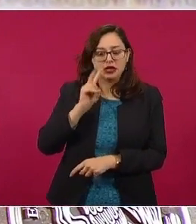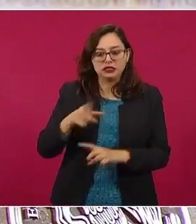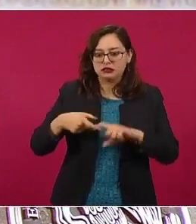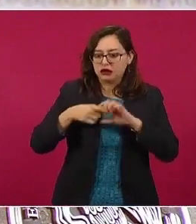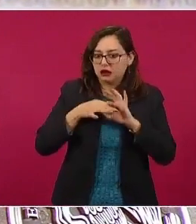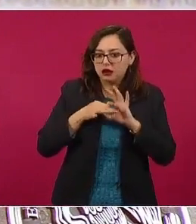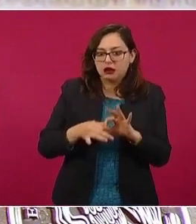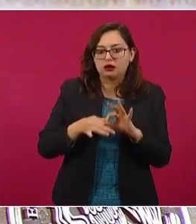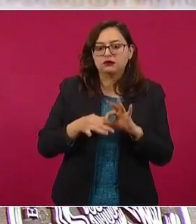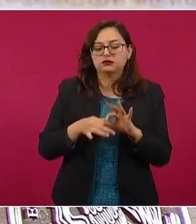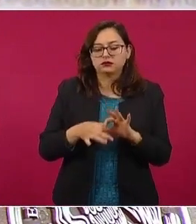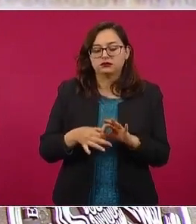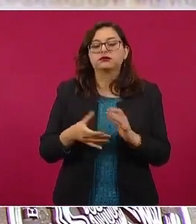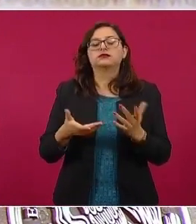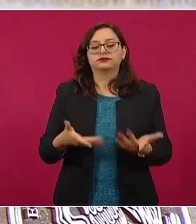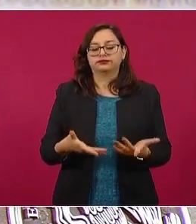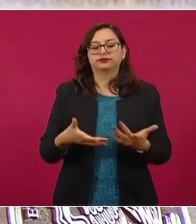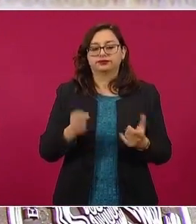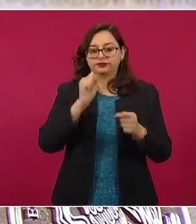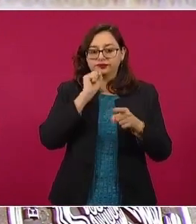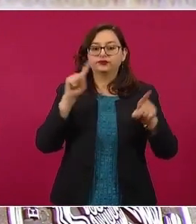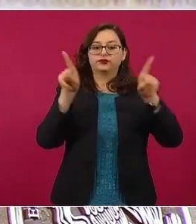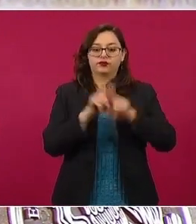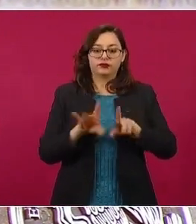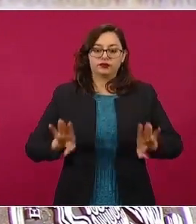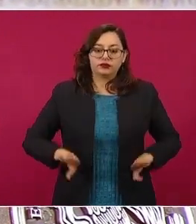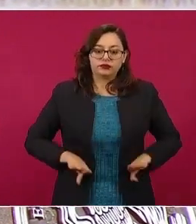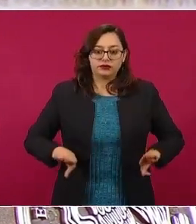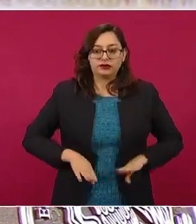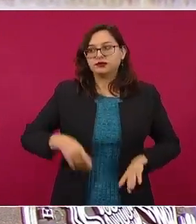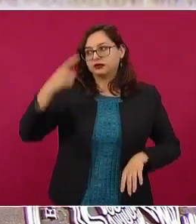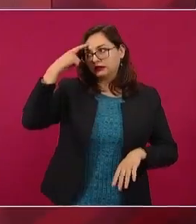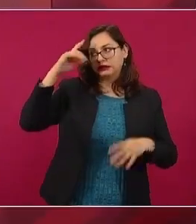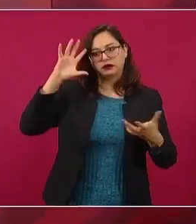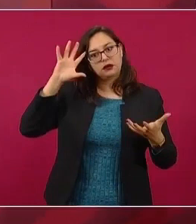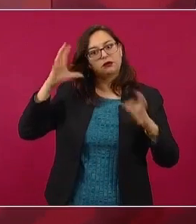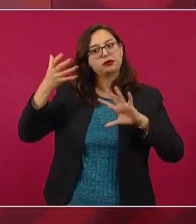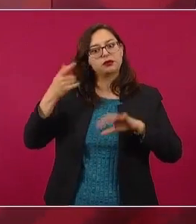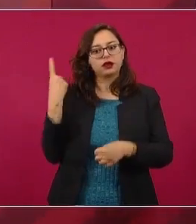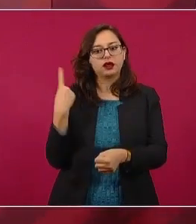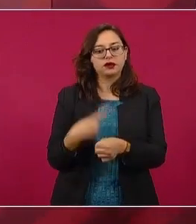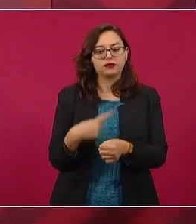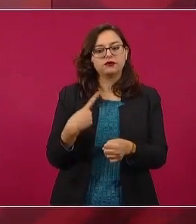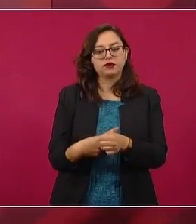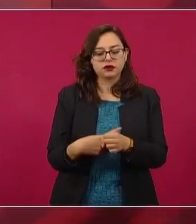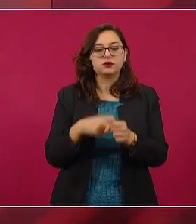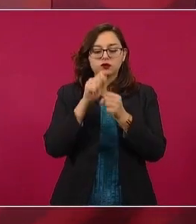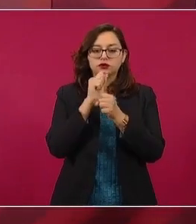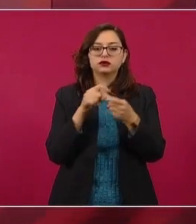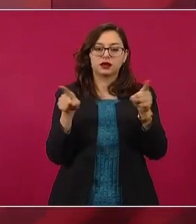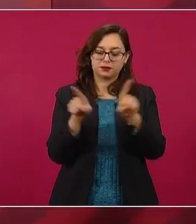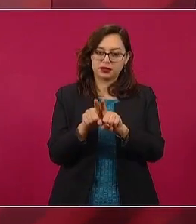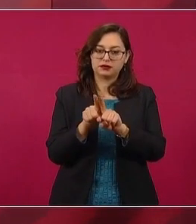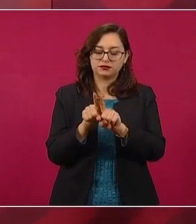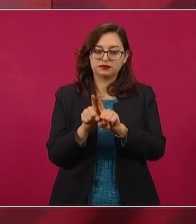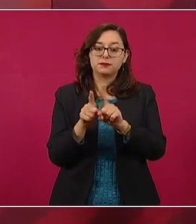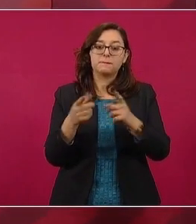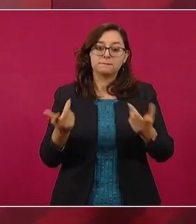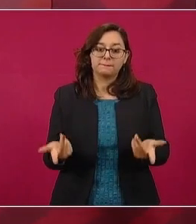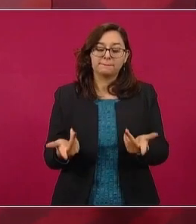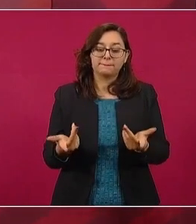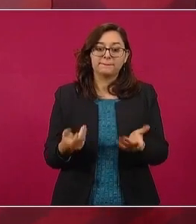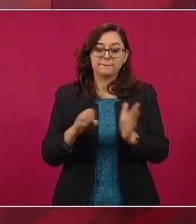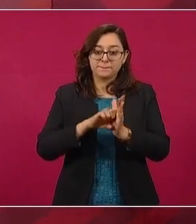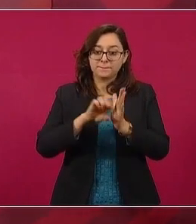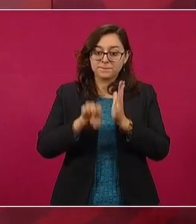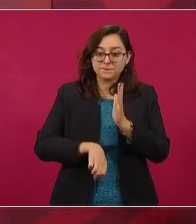inteligentes, y que también generan patrones de situaciones de enfermedad, y que pues aquí, por ejemplo, en el caso de los